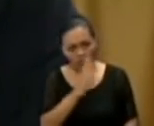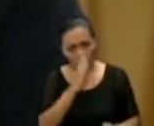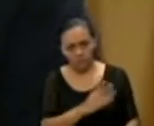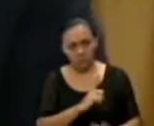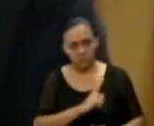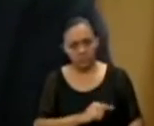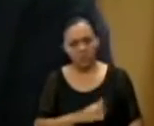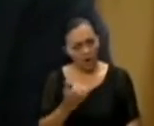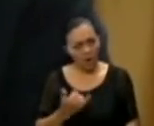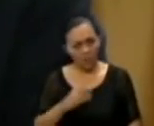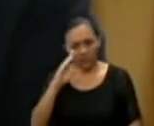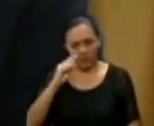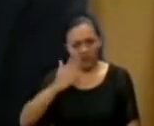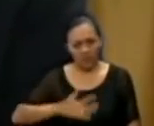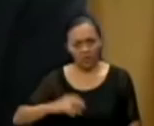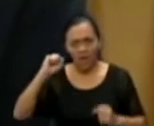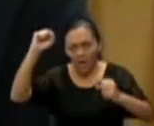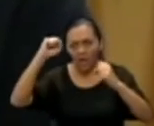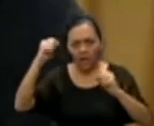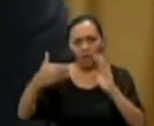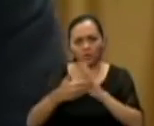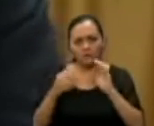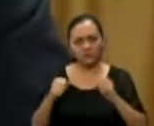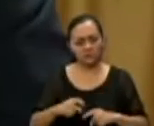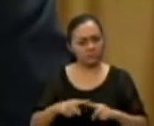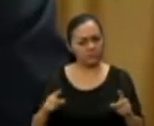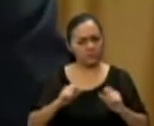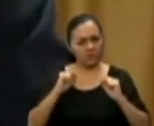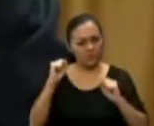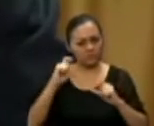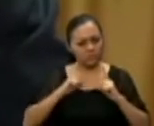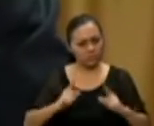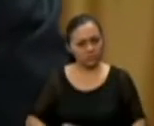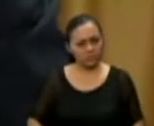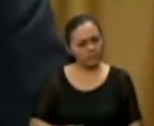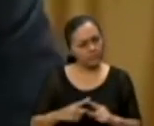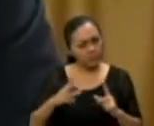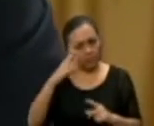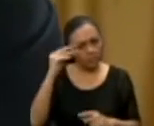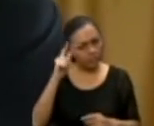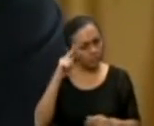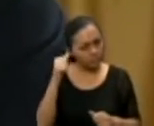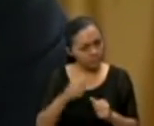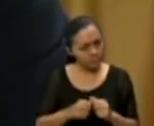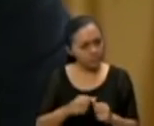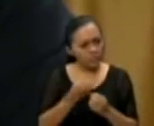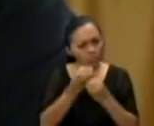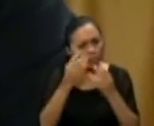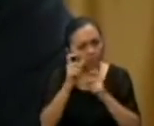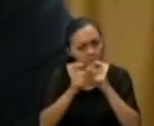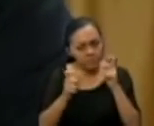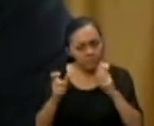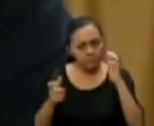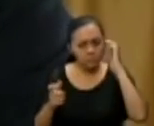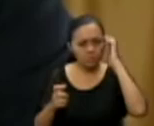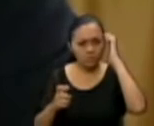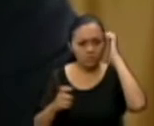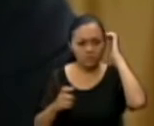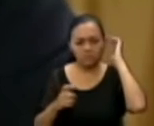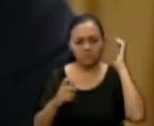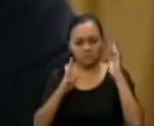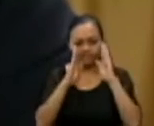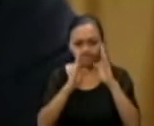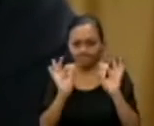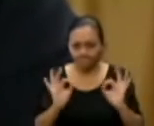a un derecho como era la salud prohibido olvidar cuántas cosas dejaron pasar o se dejaron hacer